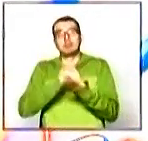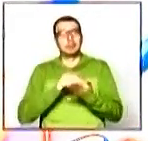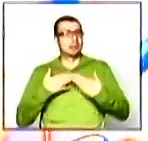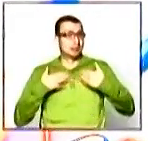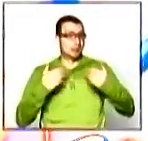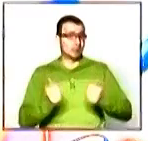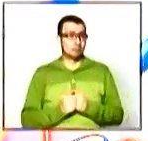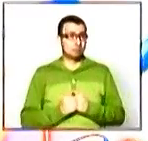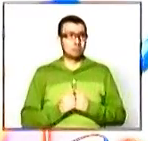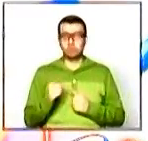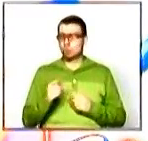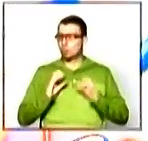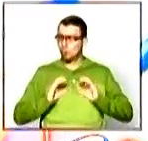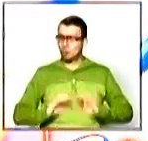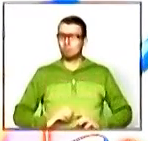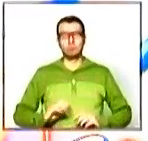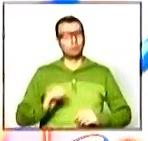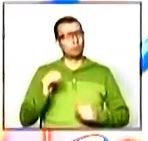físico, mental, emocional.